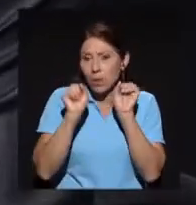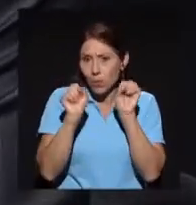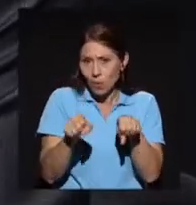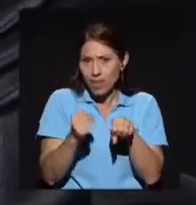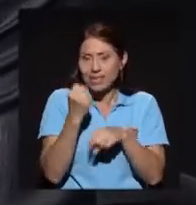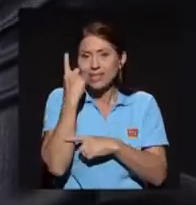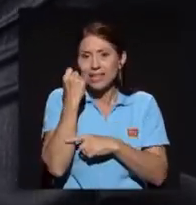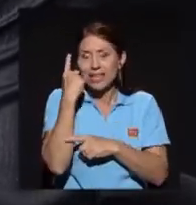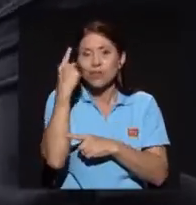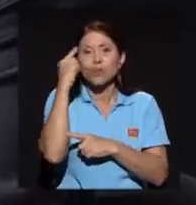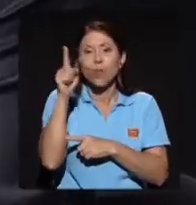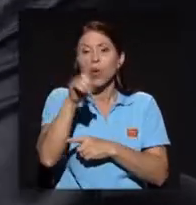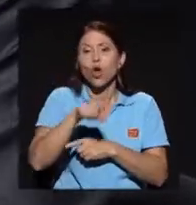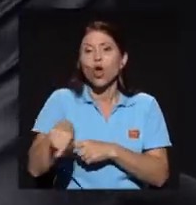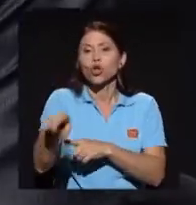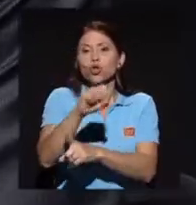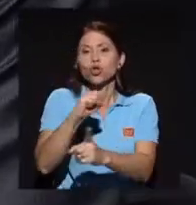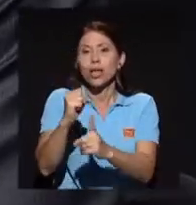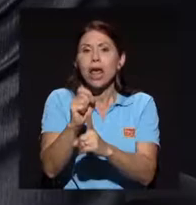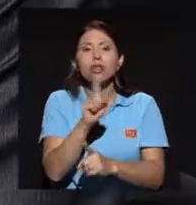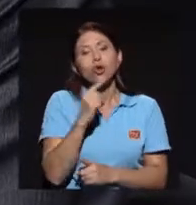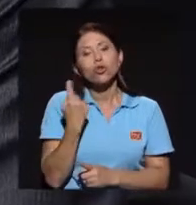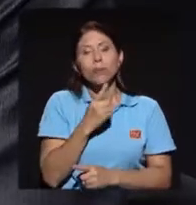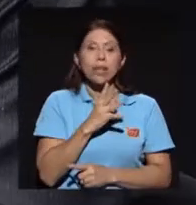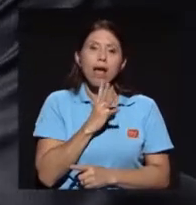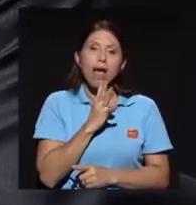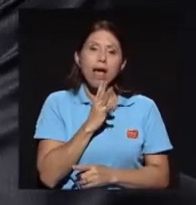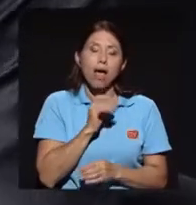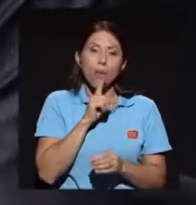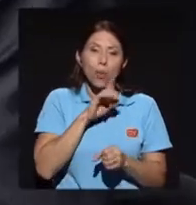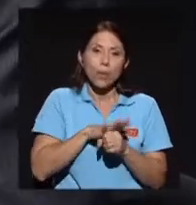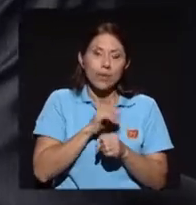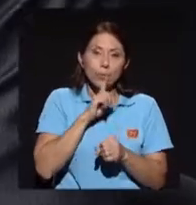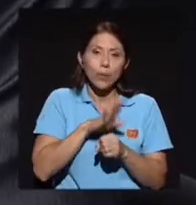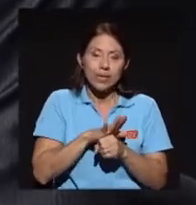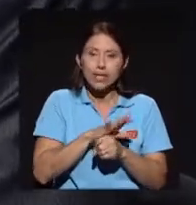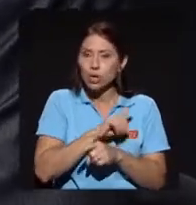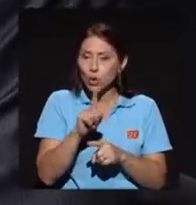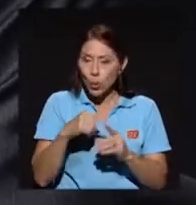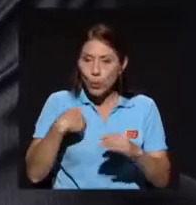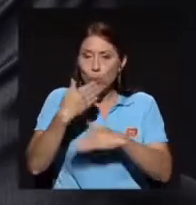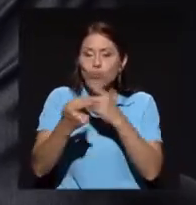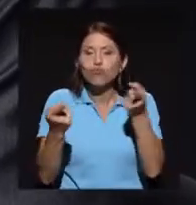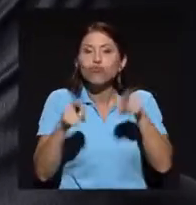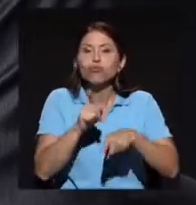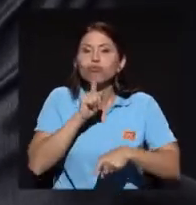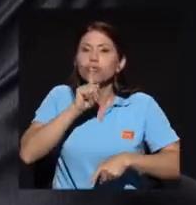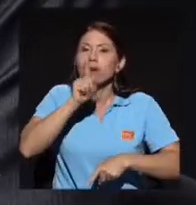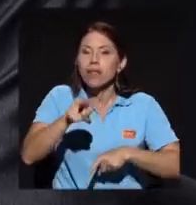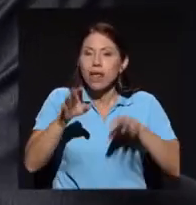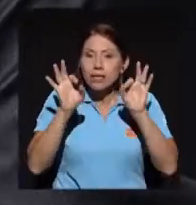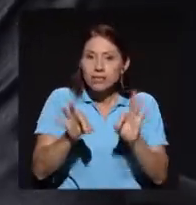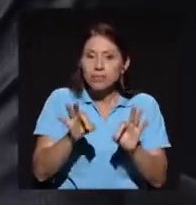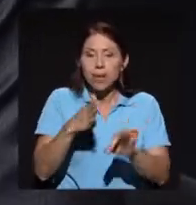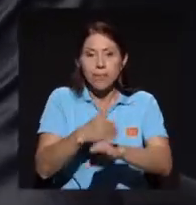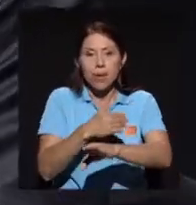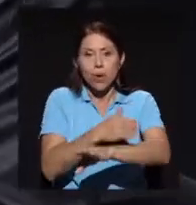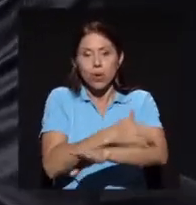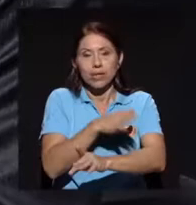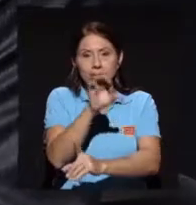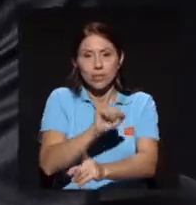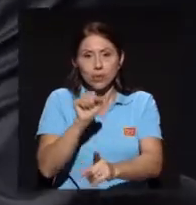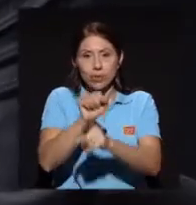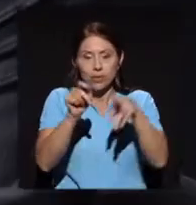promesas sino en realidades concretas que mejoren la situación de la gente el bienestar